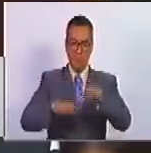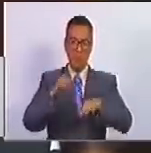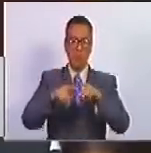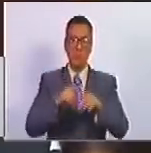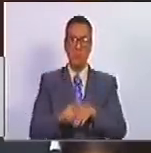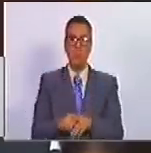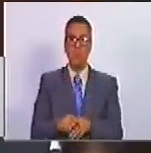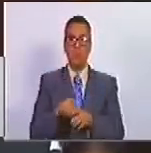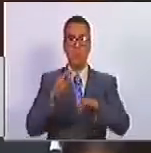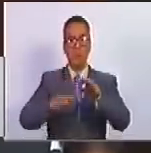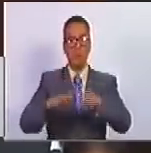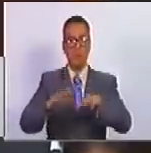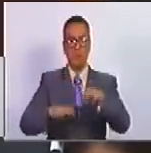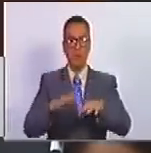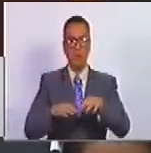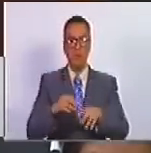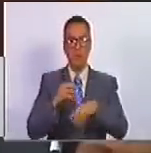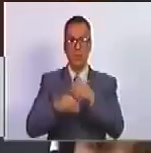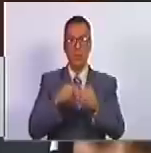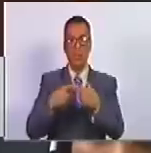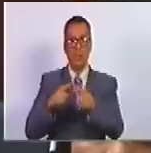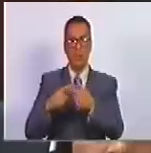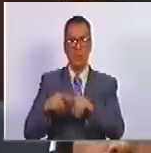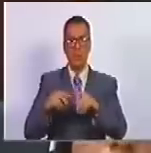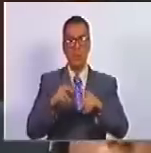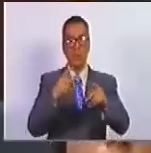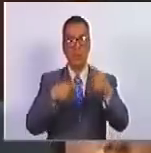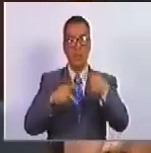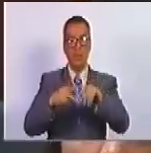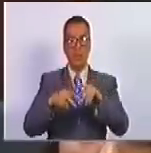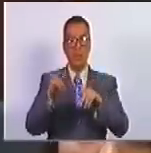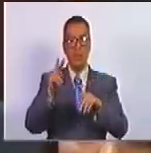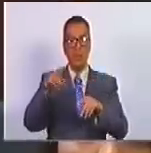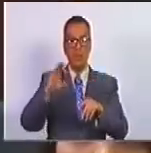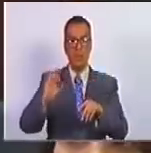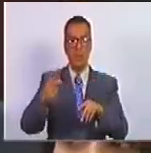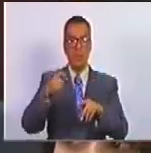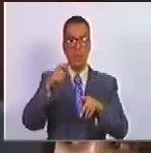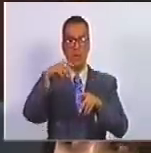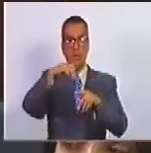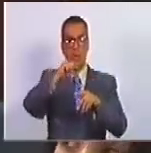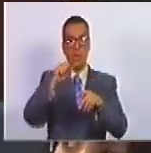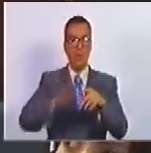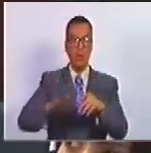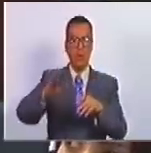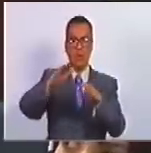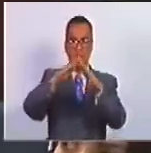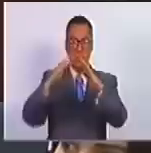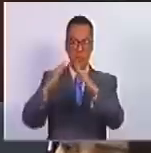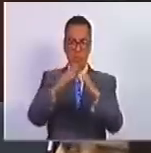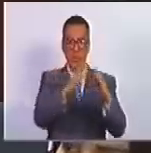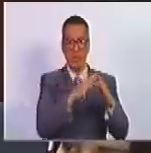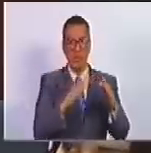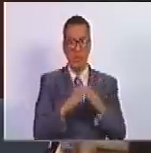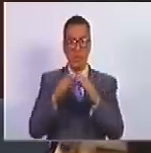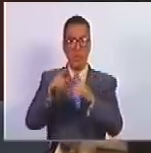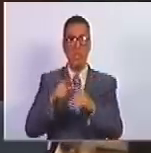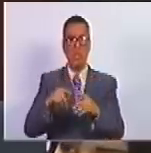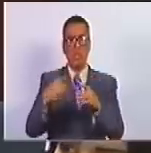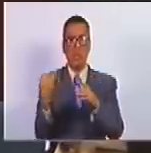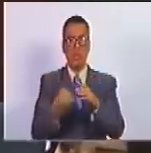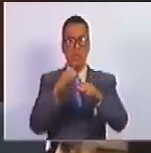repique de tambor que hay en toda la parroquia de La Vega, desde los mangos, desde la casita, desde la